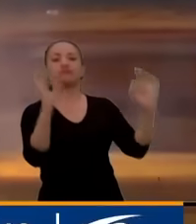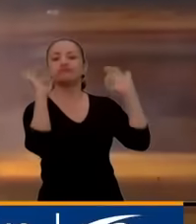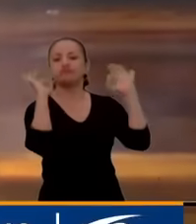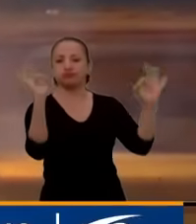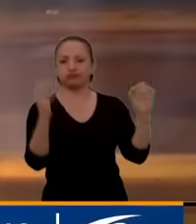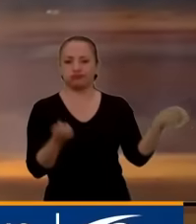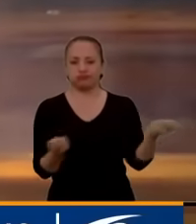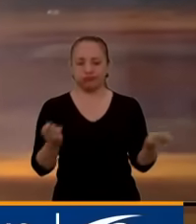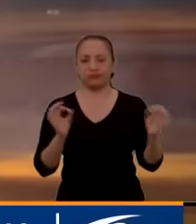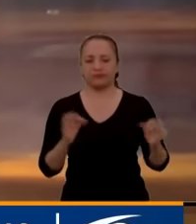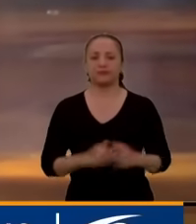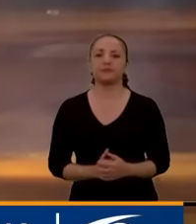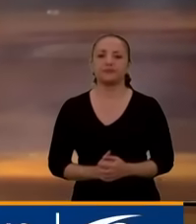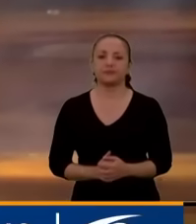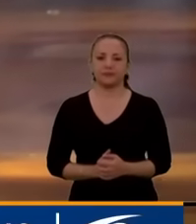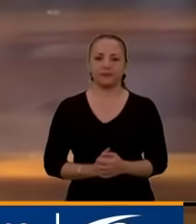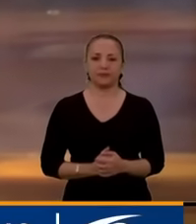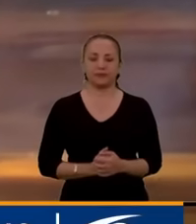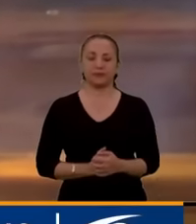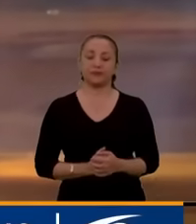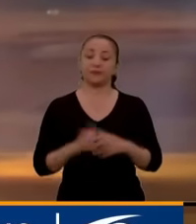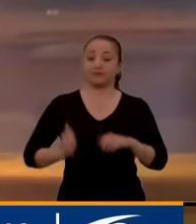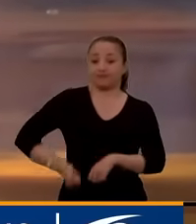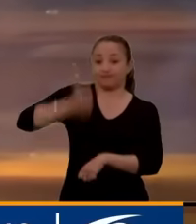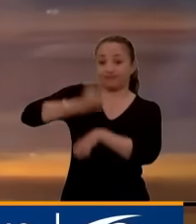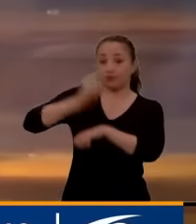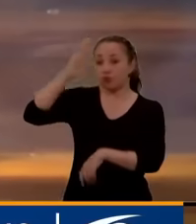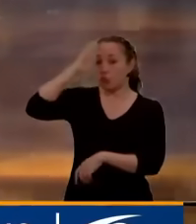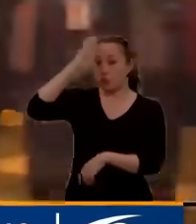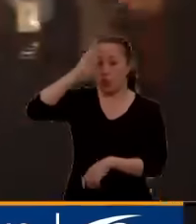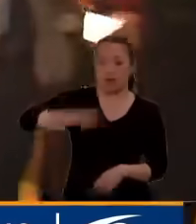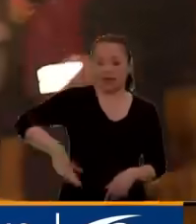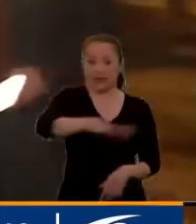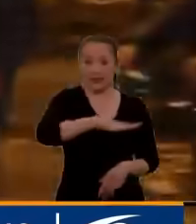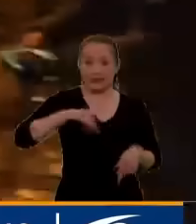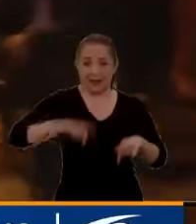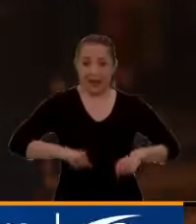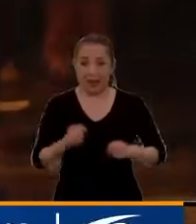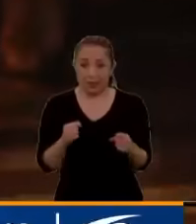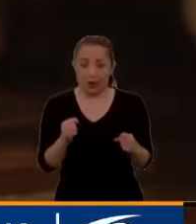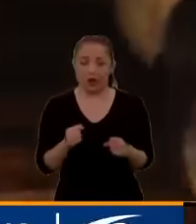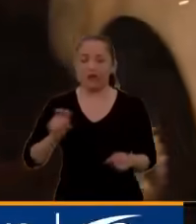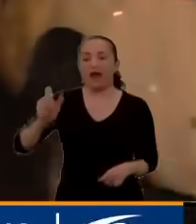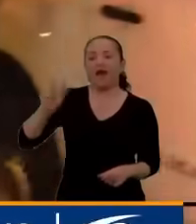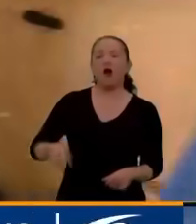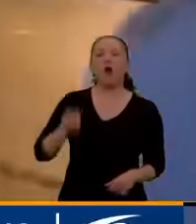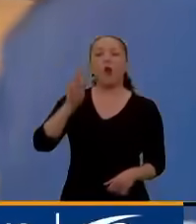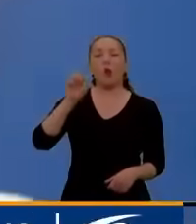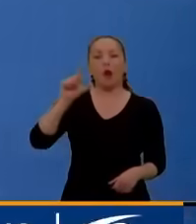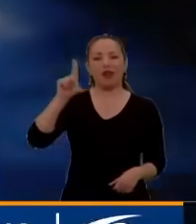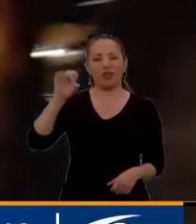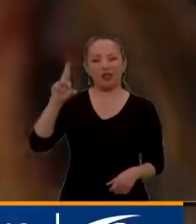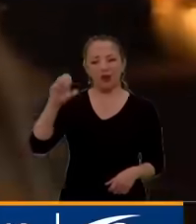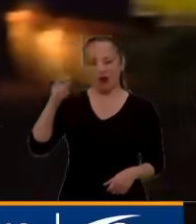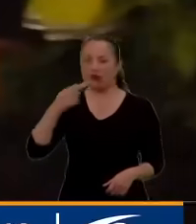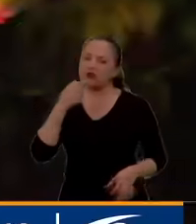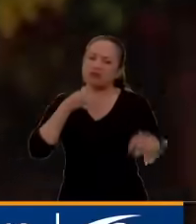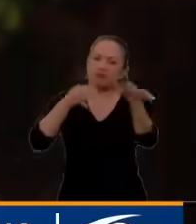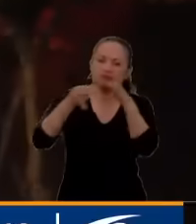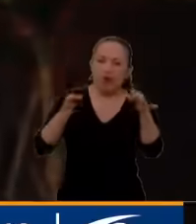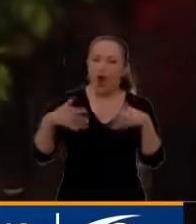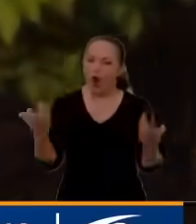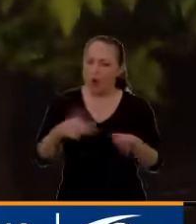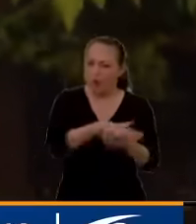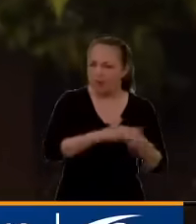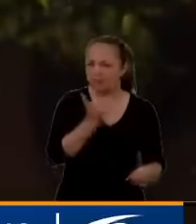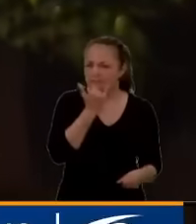artefacto. El comandante de la policía de Bogotá, el general José Daniel Gualdrón, explicó la situación. Dentro de la